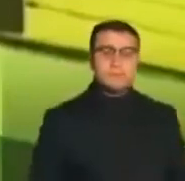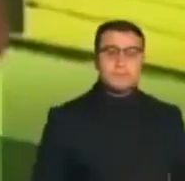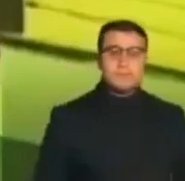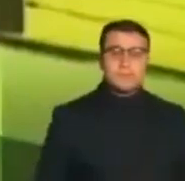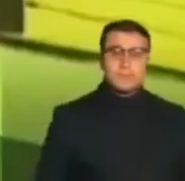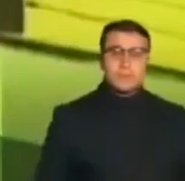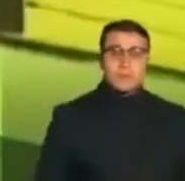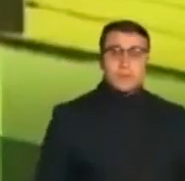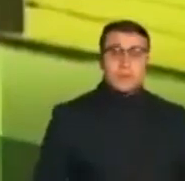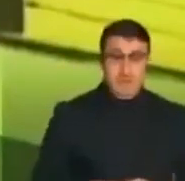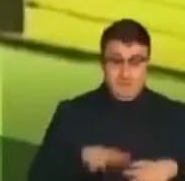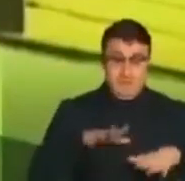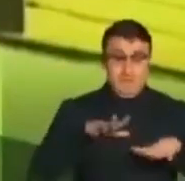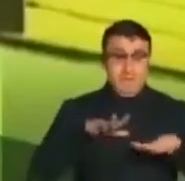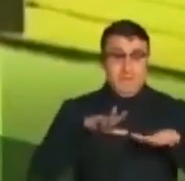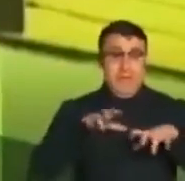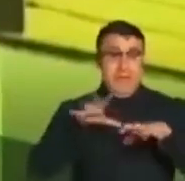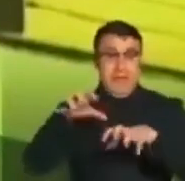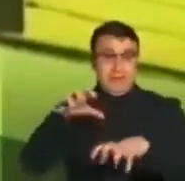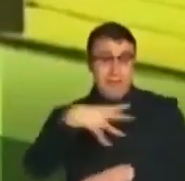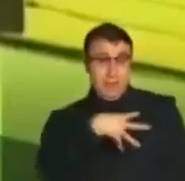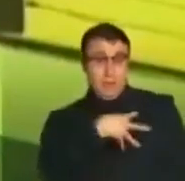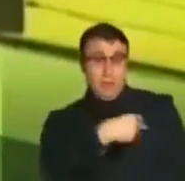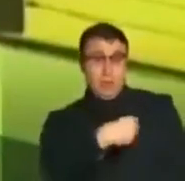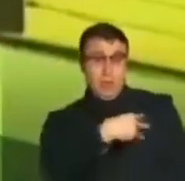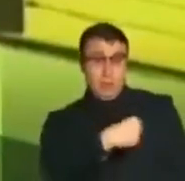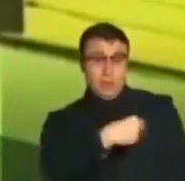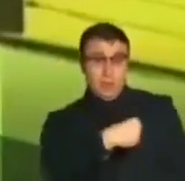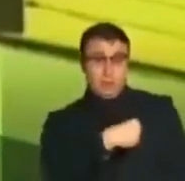Mortalidad por cáncer de mama.